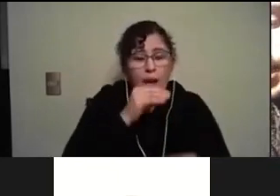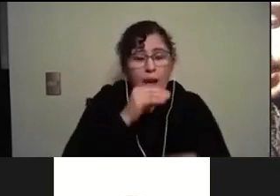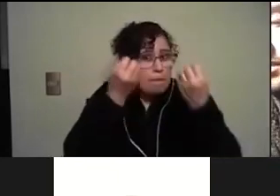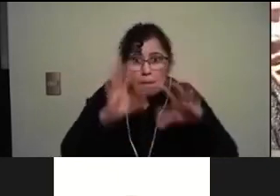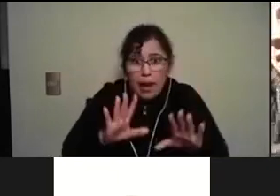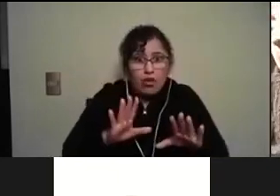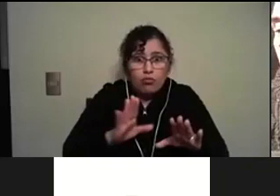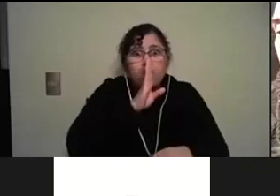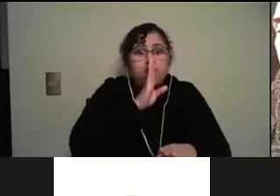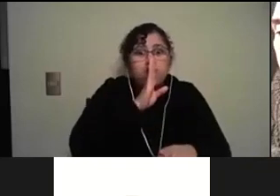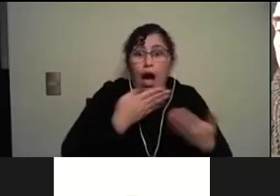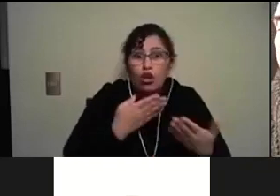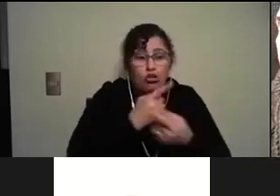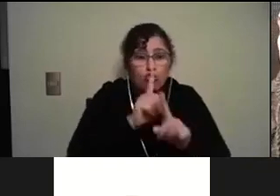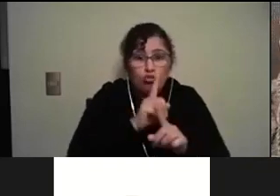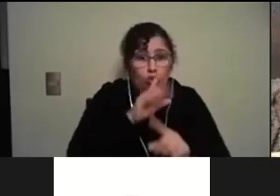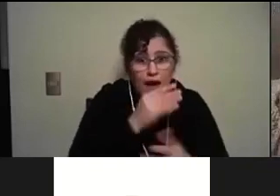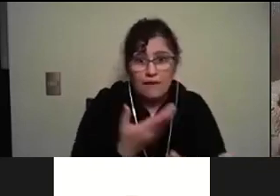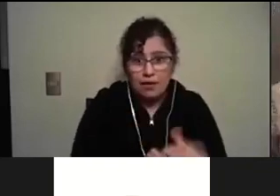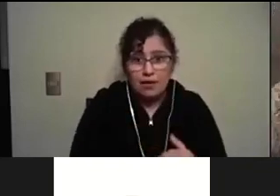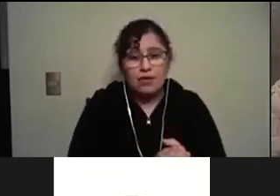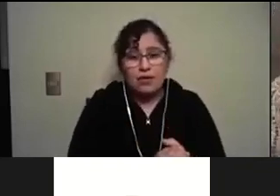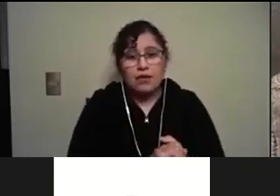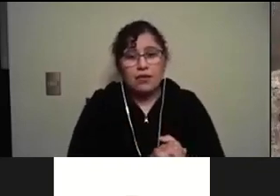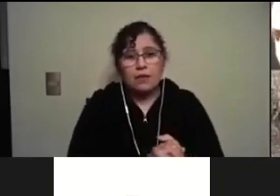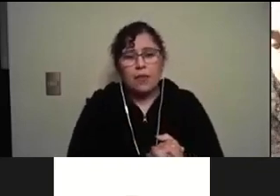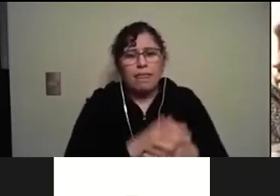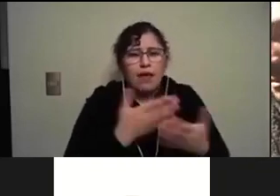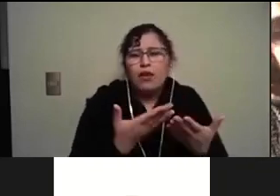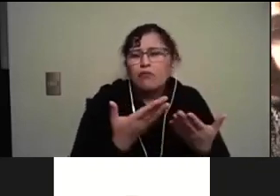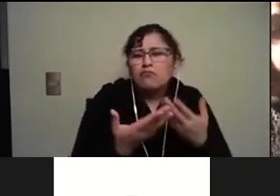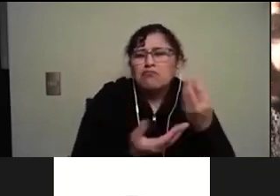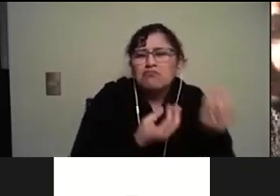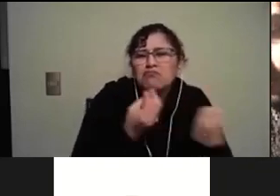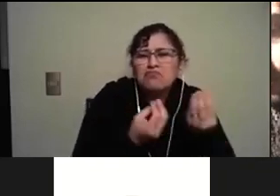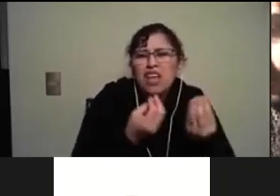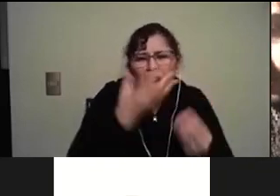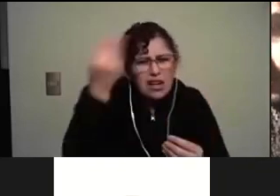Sí, Entonces, ahora, claro, ujú, nunca sí, quisieron ahora, como diagnosticarlo como Alzheimer.